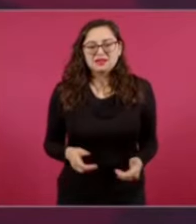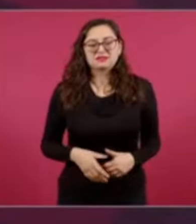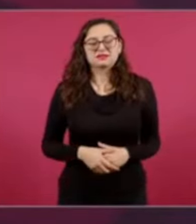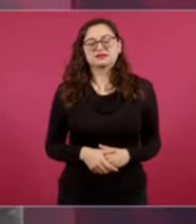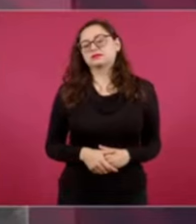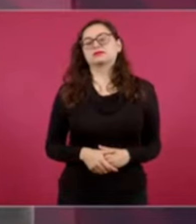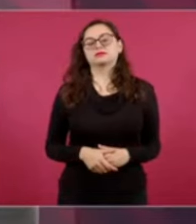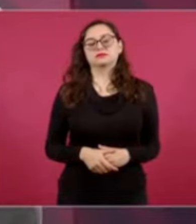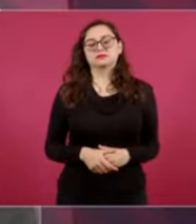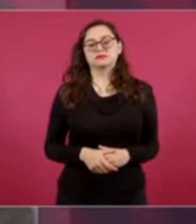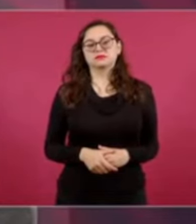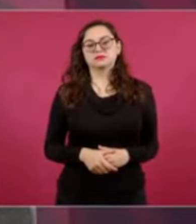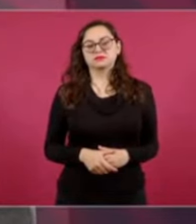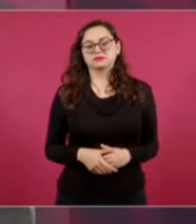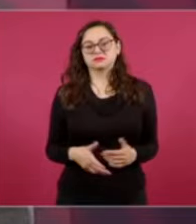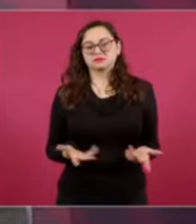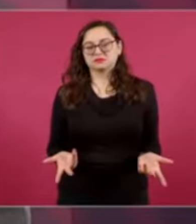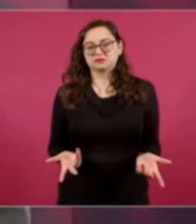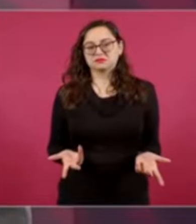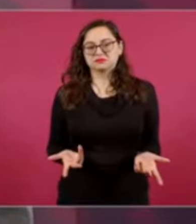pertenecía a Coahuila.